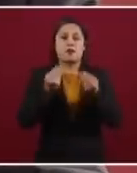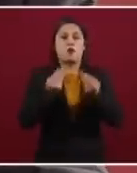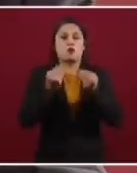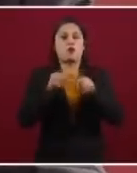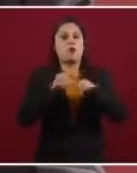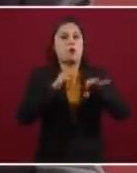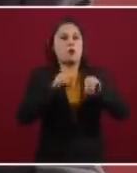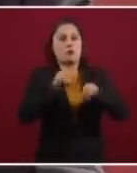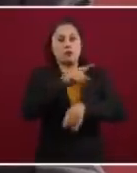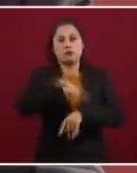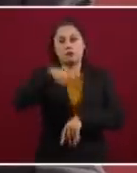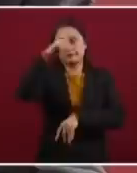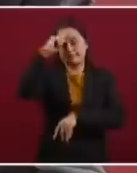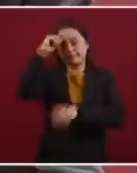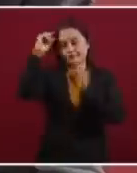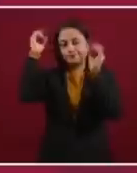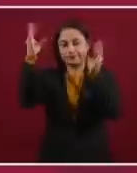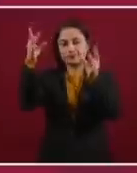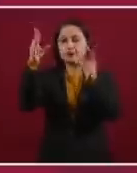queremos